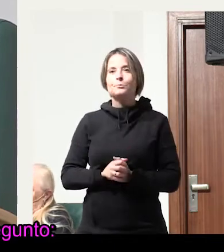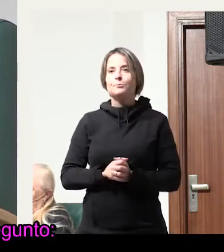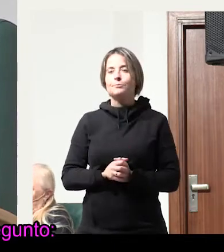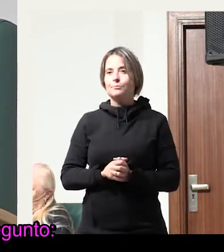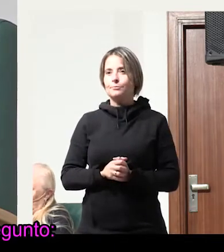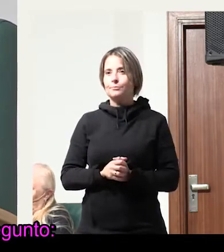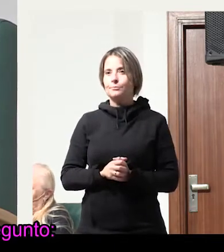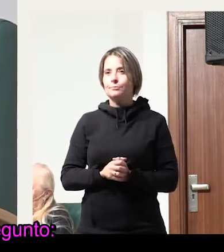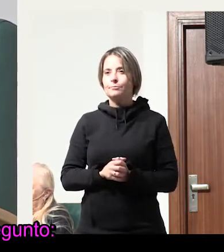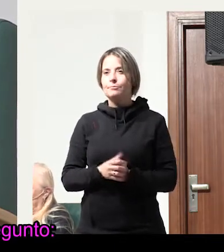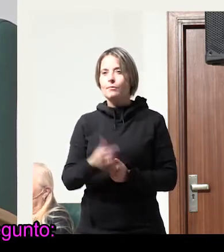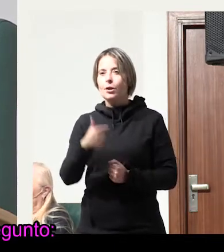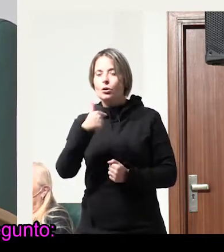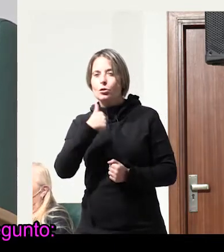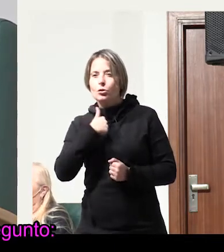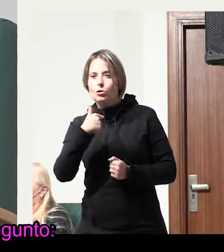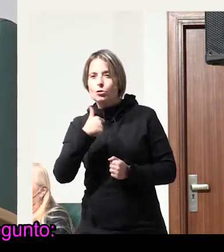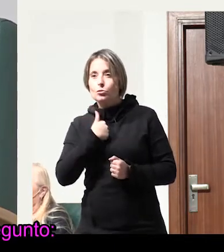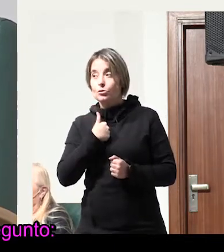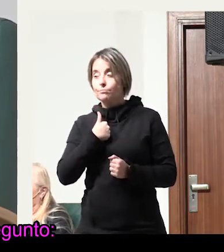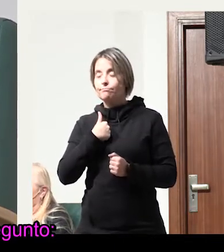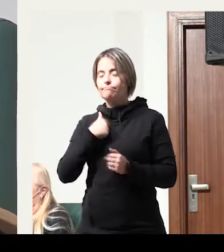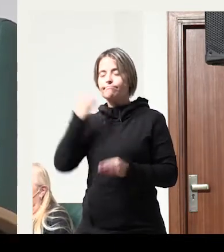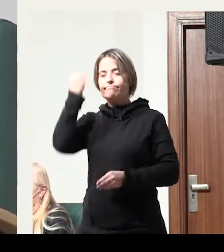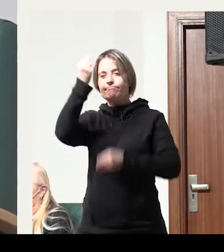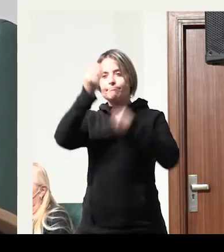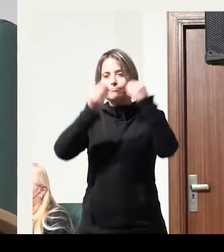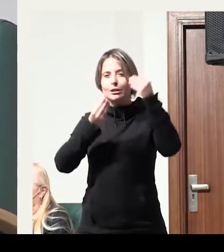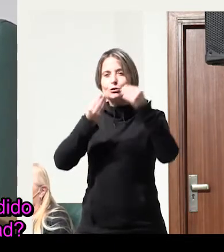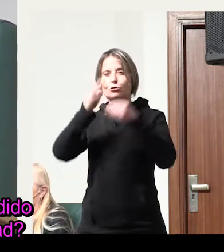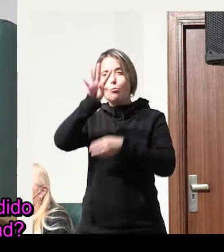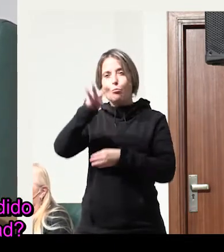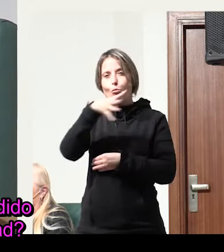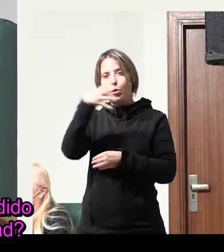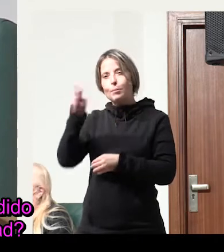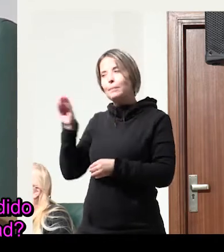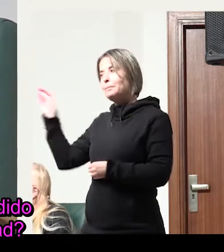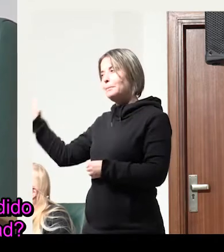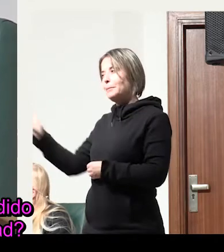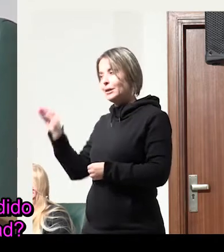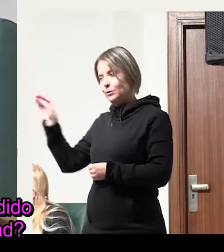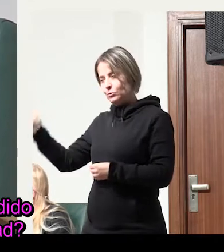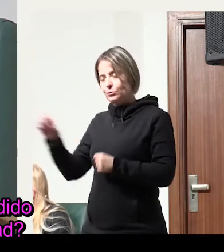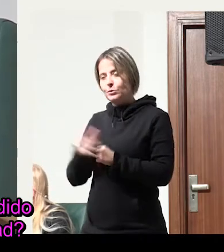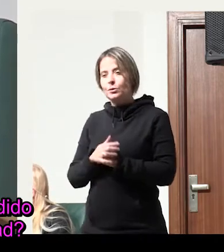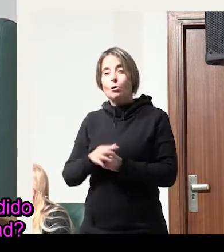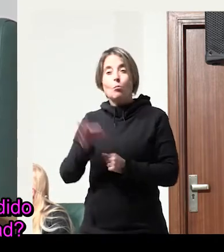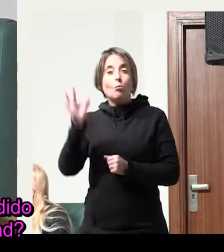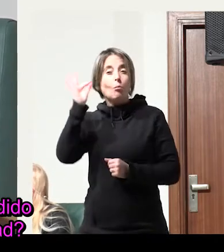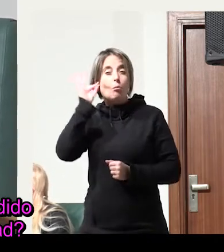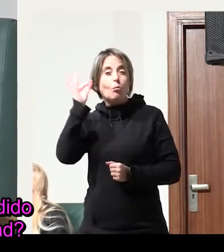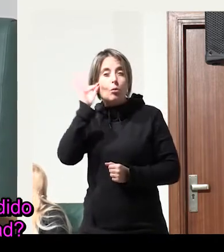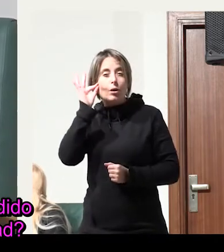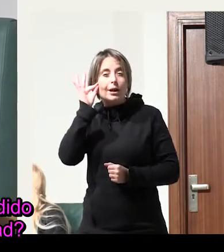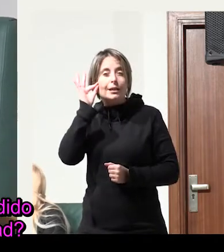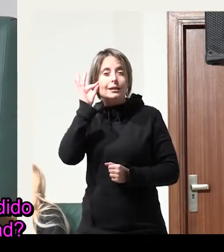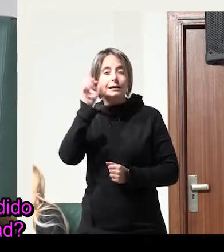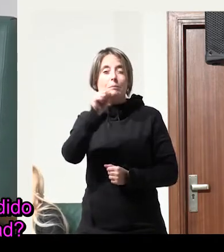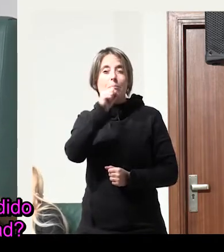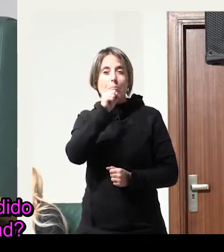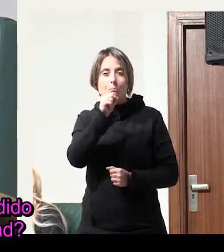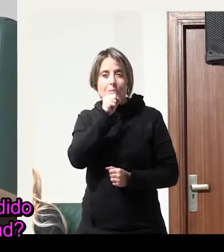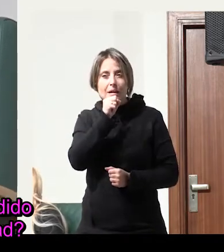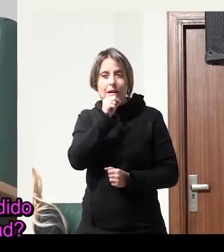Y yo, a raíz de este poema, te pregunto, ¿las mujeres viejas hemos perdido el miedo a hablar